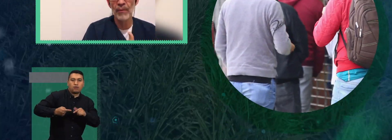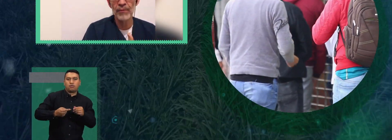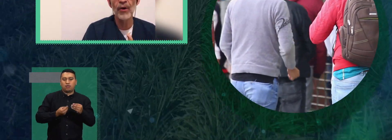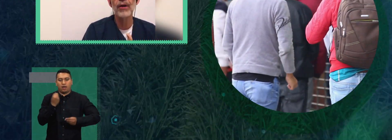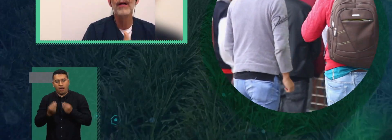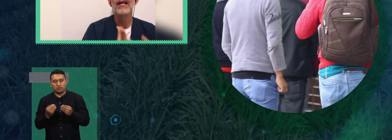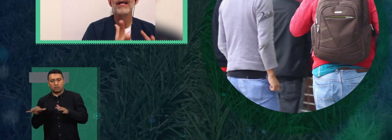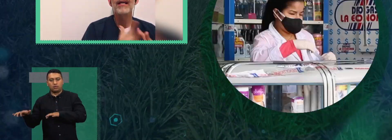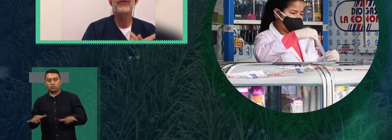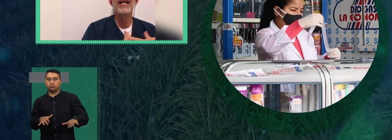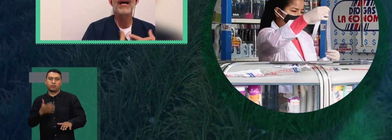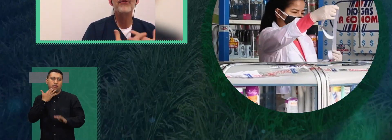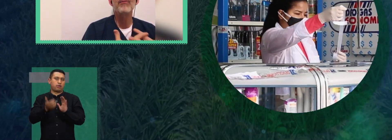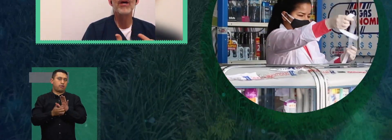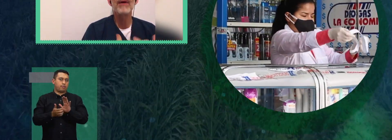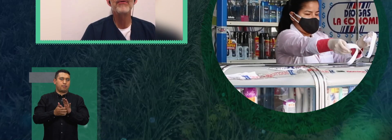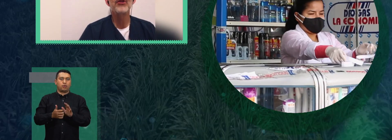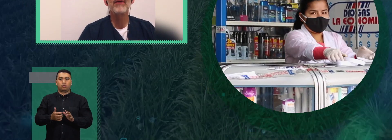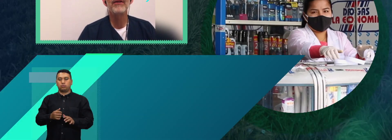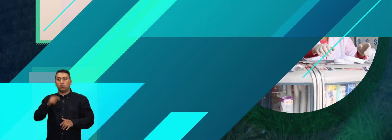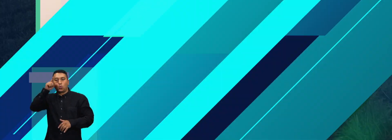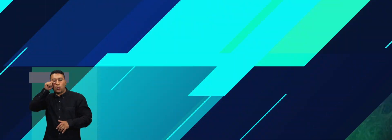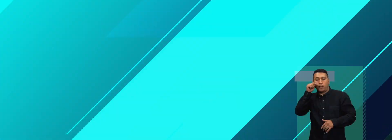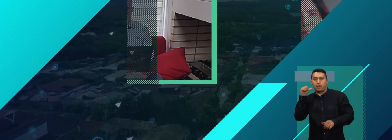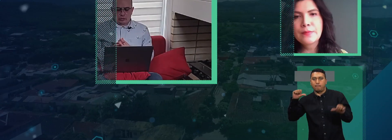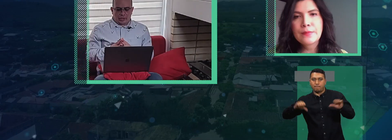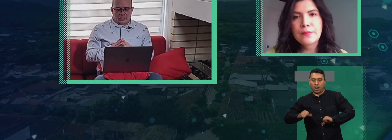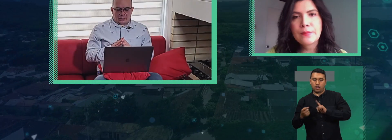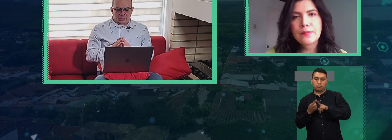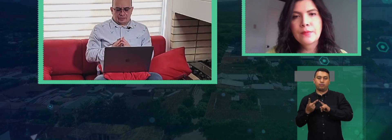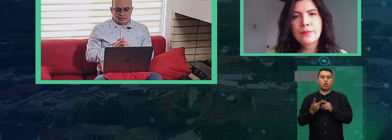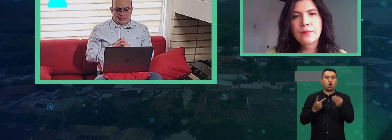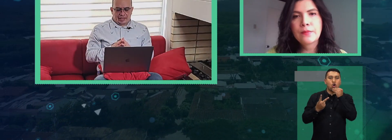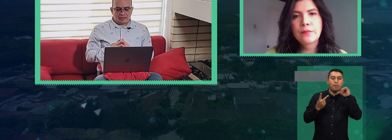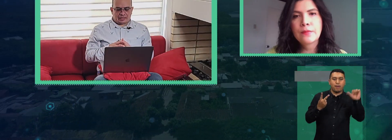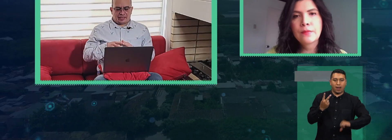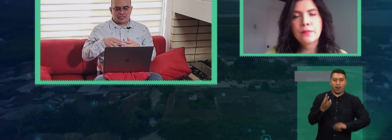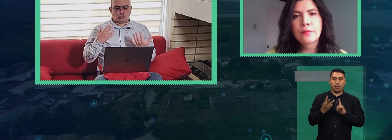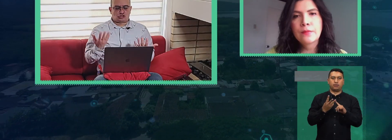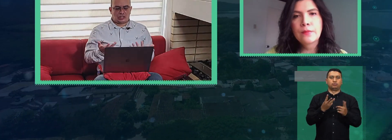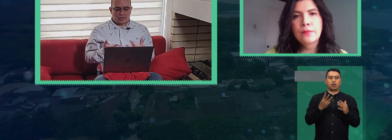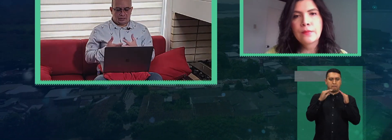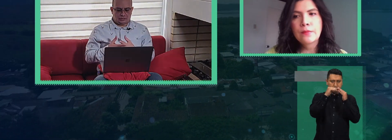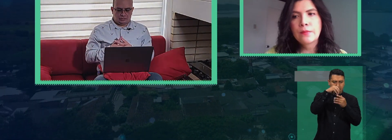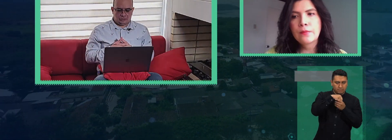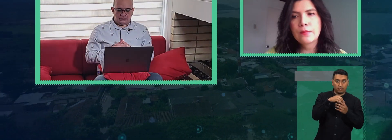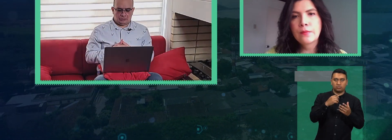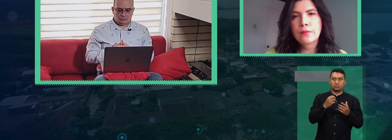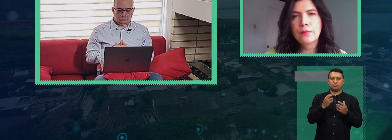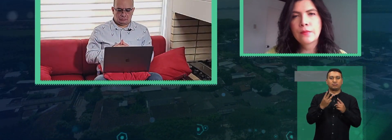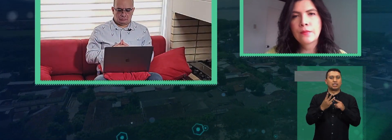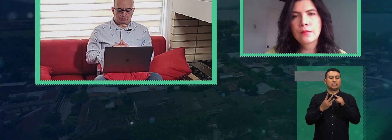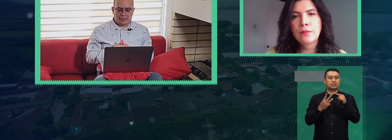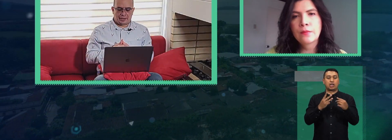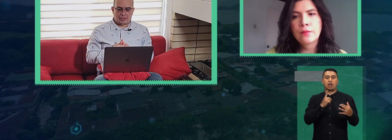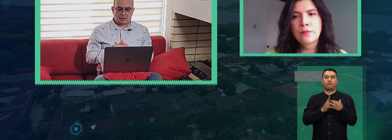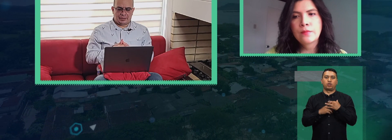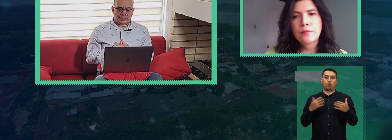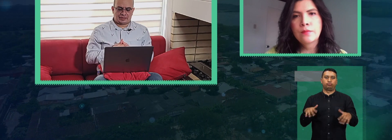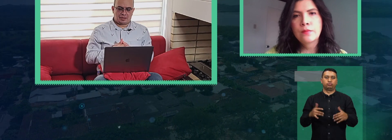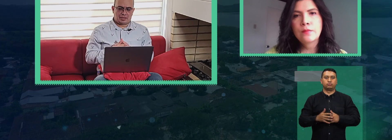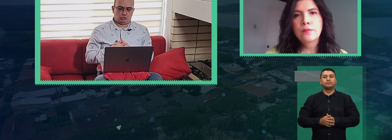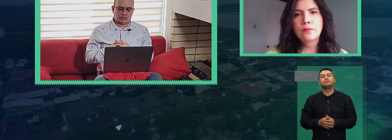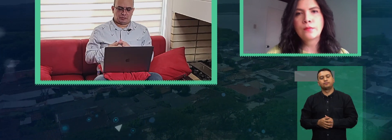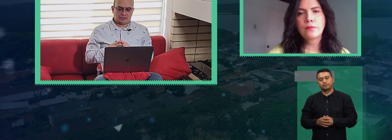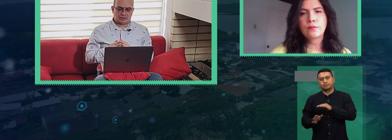más, porque comemos peor. Y eso generamos un problema mucho mayor. ¿Qué papel juega esta era de redes sociales para